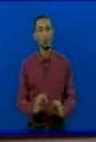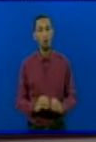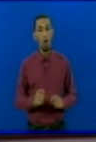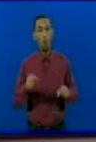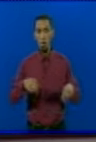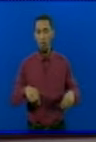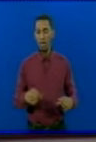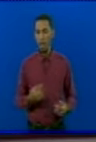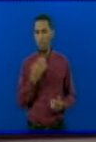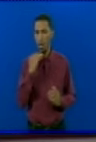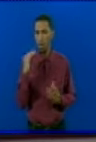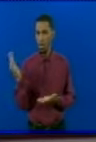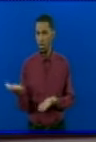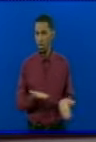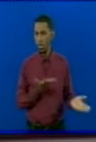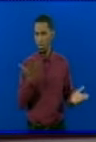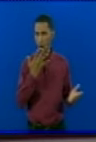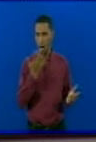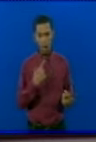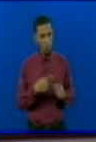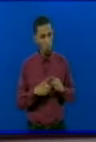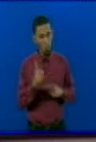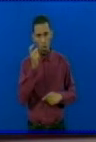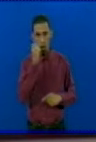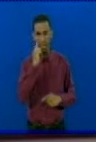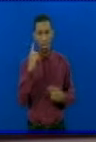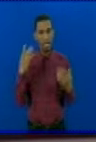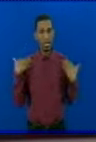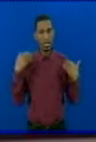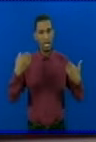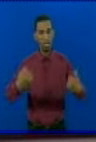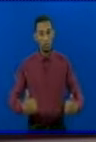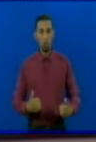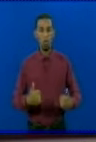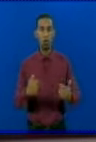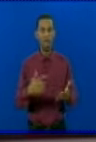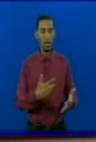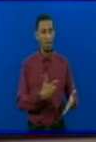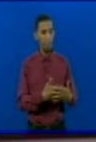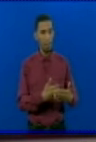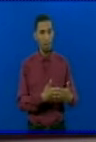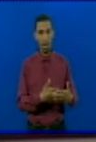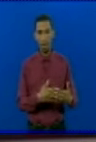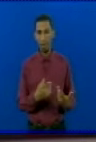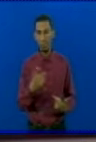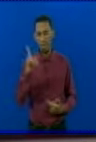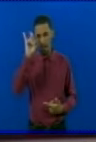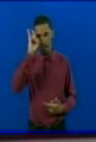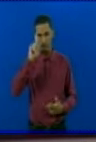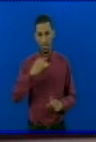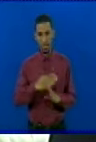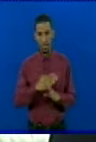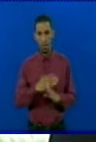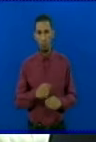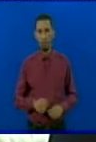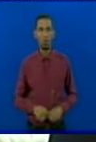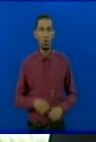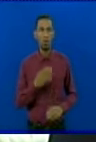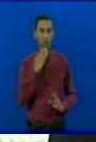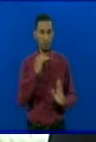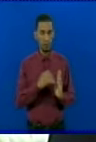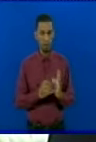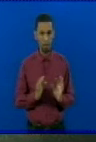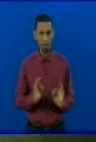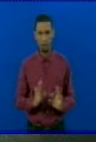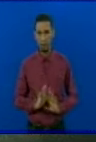darle la bienvenida a Eduardo Griñán Caballero, director general de la empresa de productos lácteos en Santiago de Cuba. Buenas tardes, Eduardo.